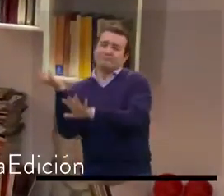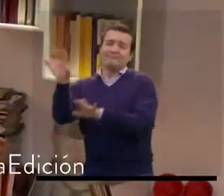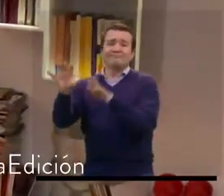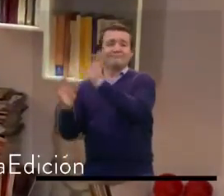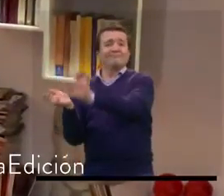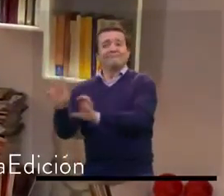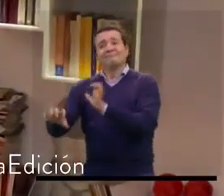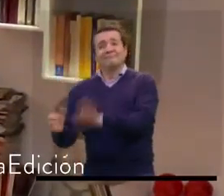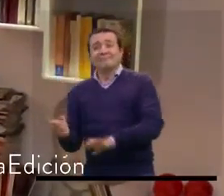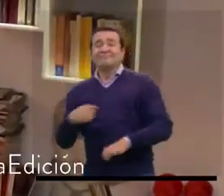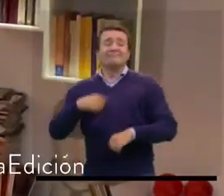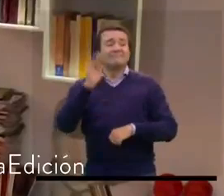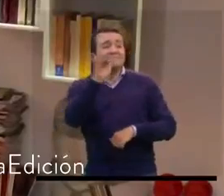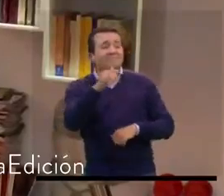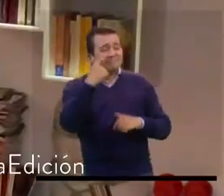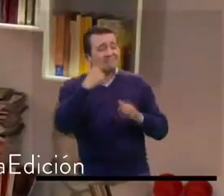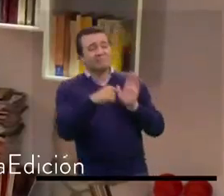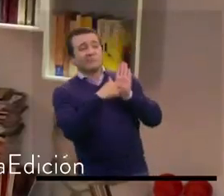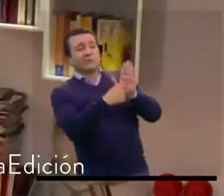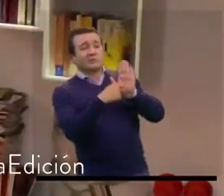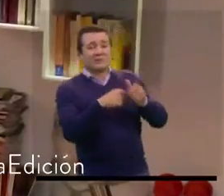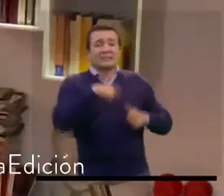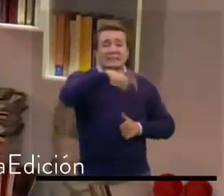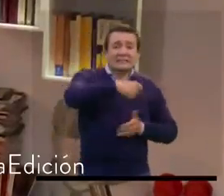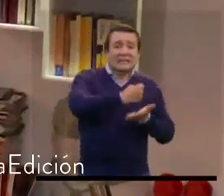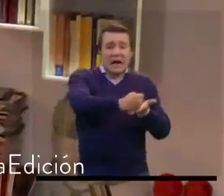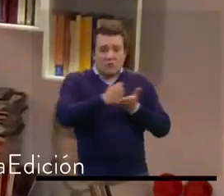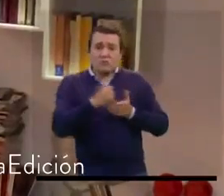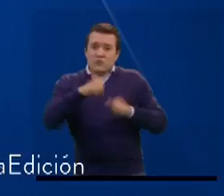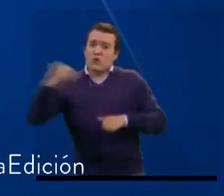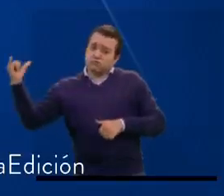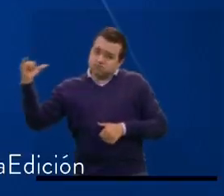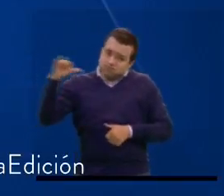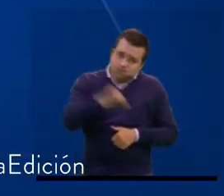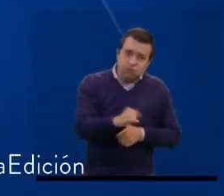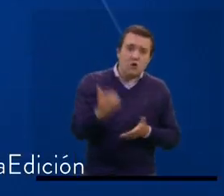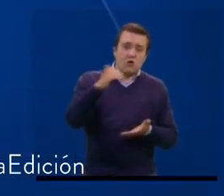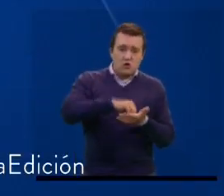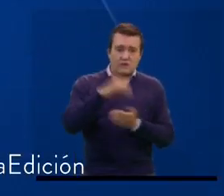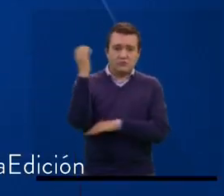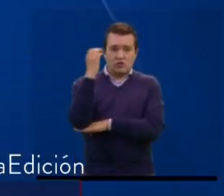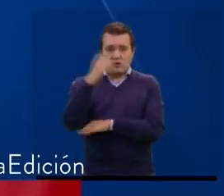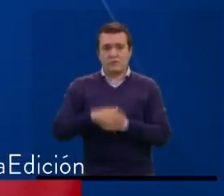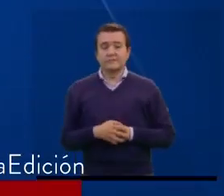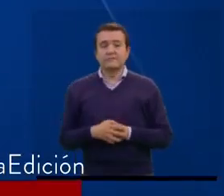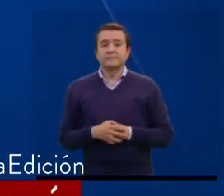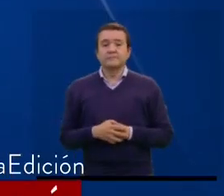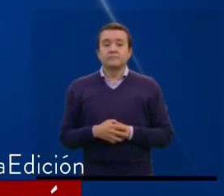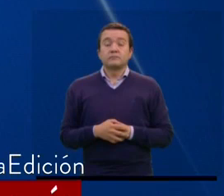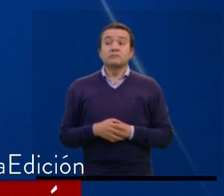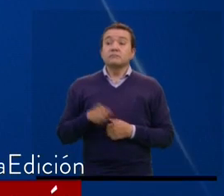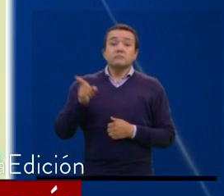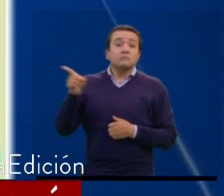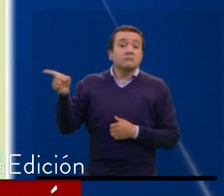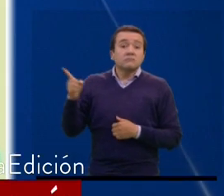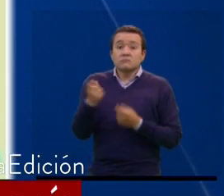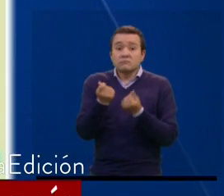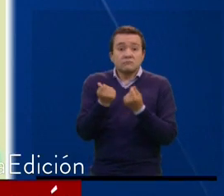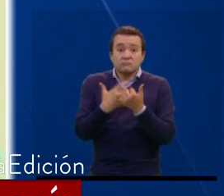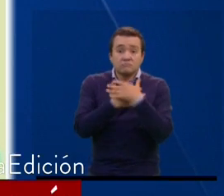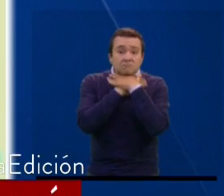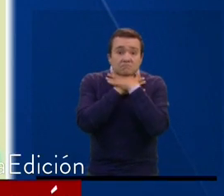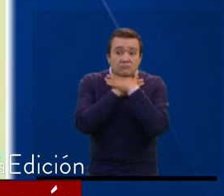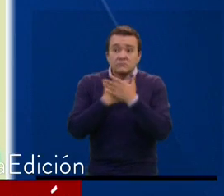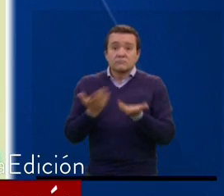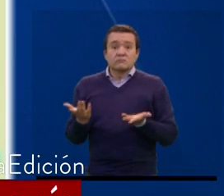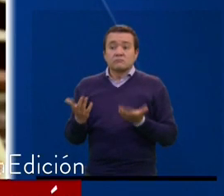drama y para pedir ayuda y así poder regresar a Colombia. Al apartamento. Sin dinero y con su casa semivacía, Estefanía y